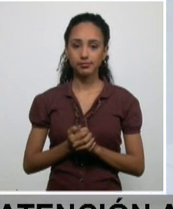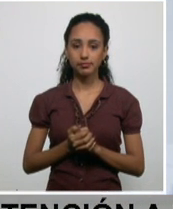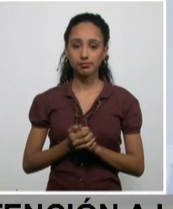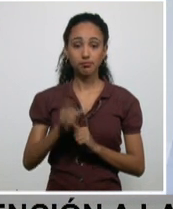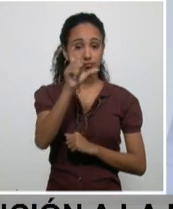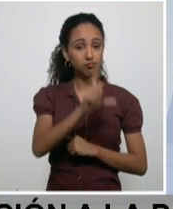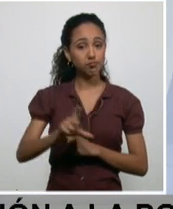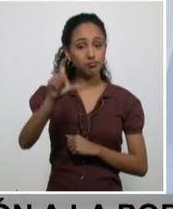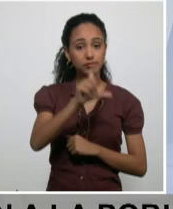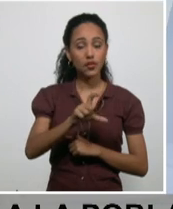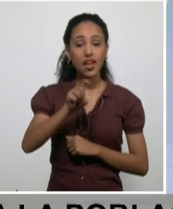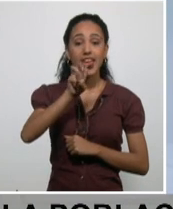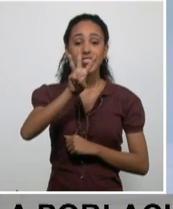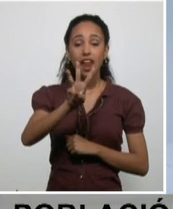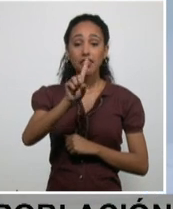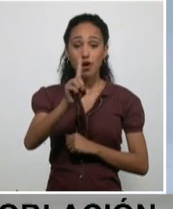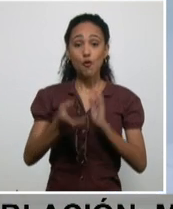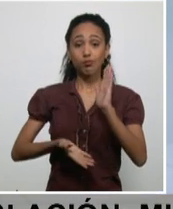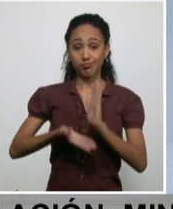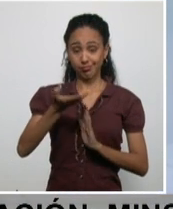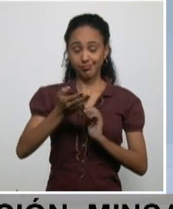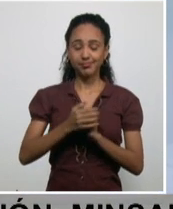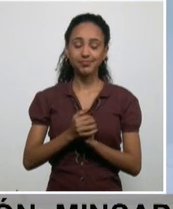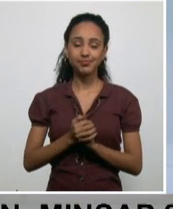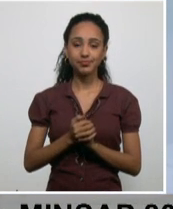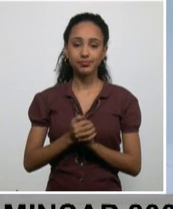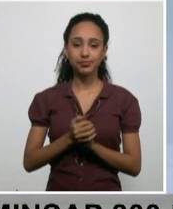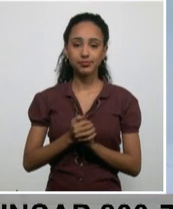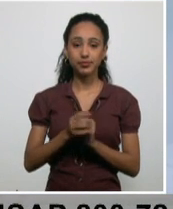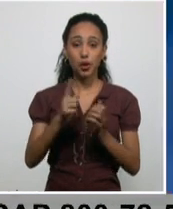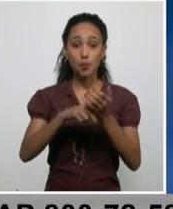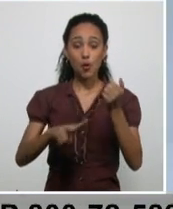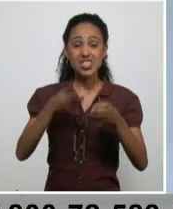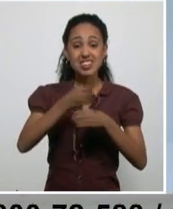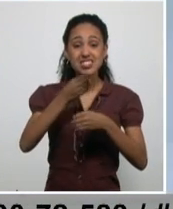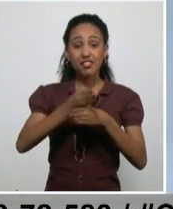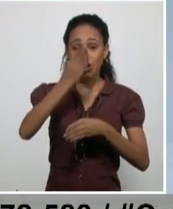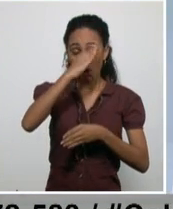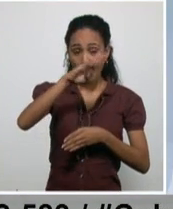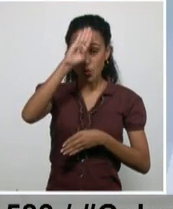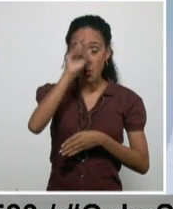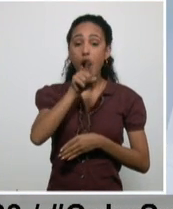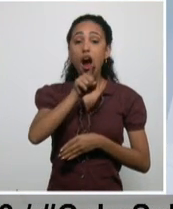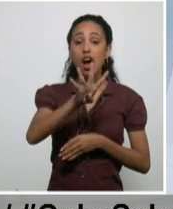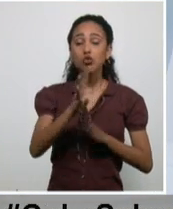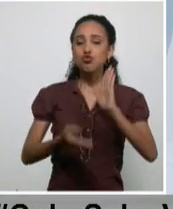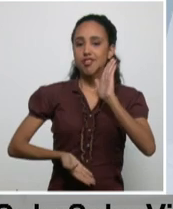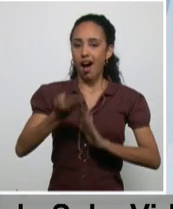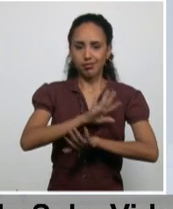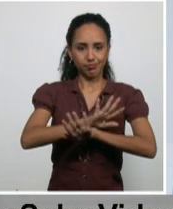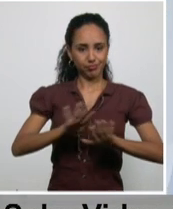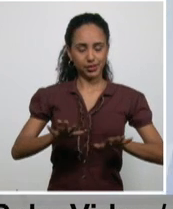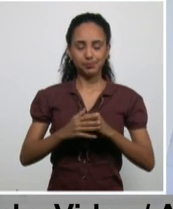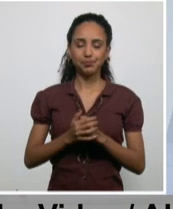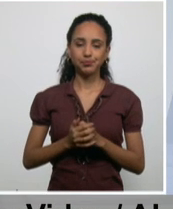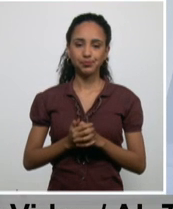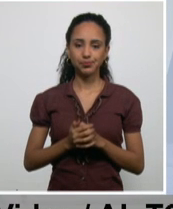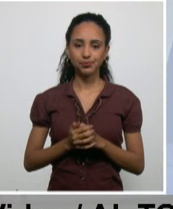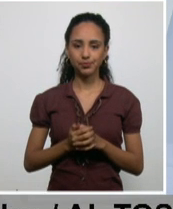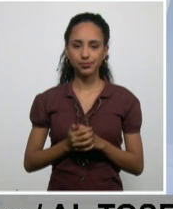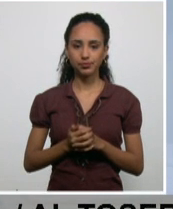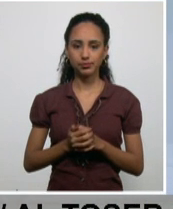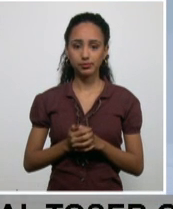Camagüey con 31 y la provincia de Santiago de Cuba con 14 altas ya. Estos, reitero,